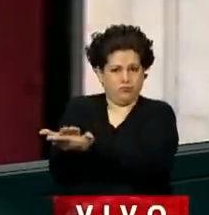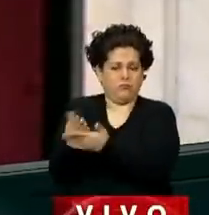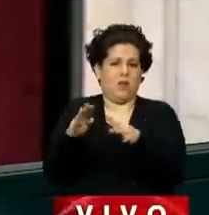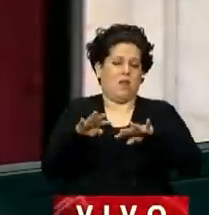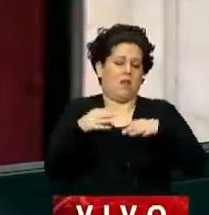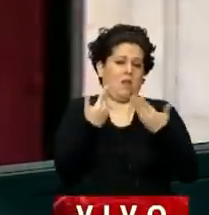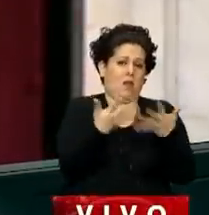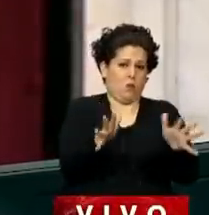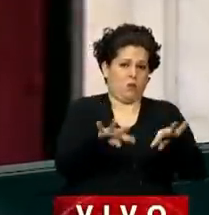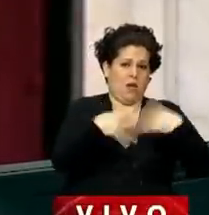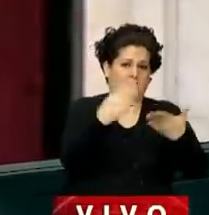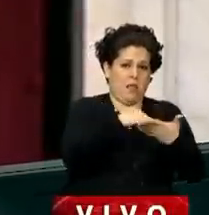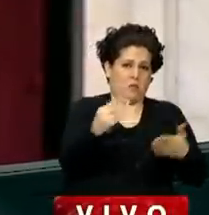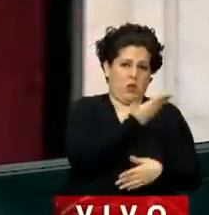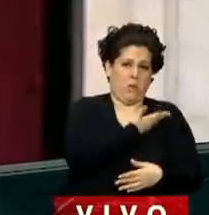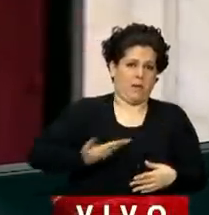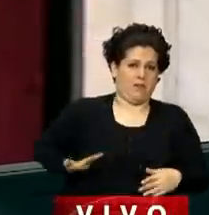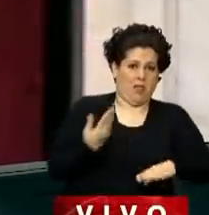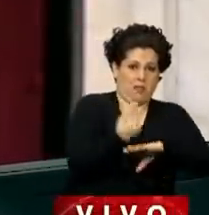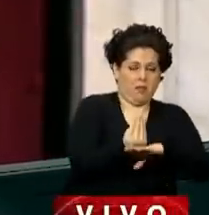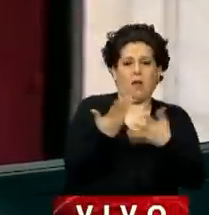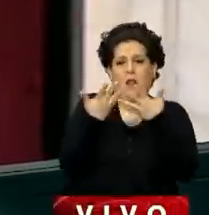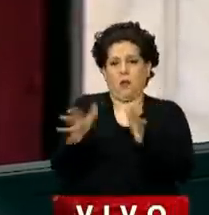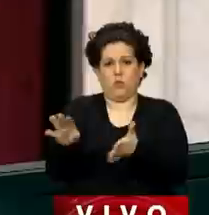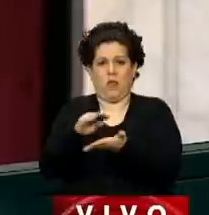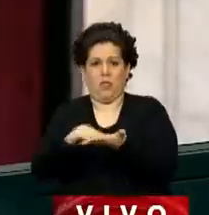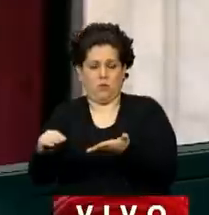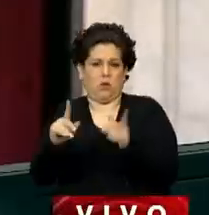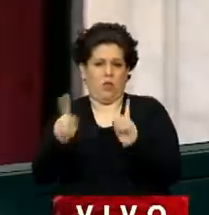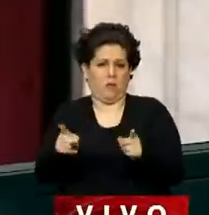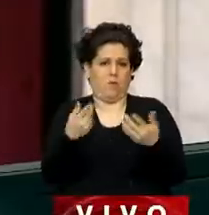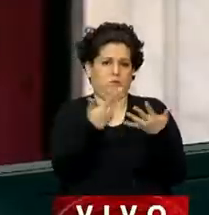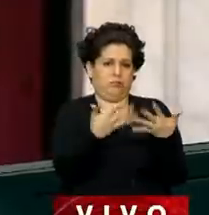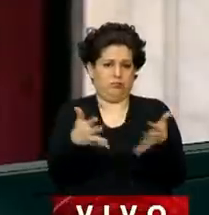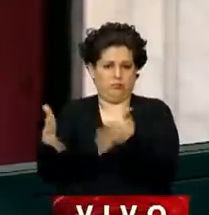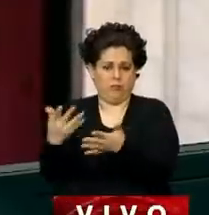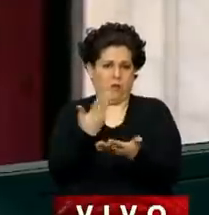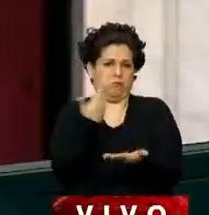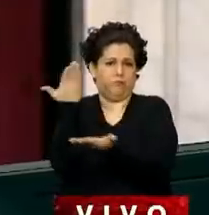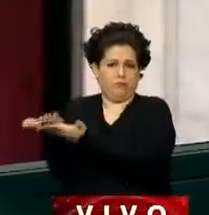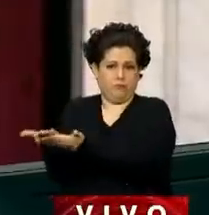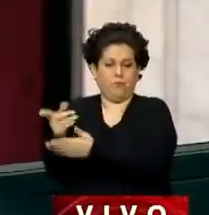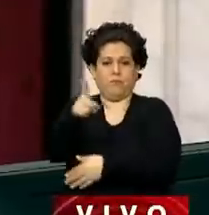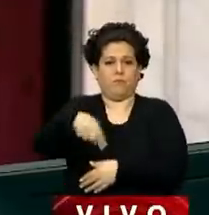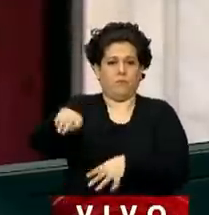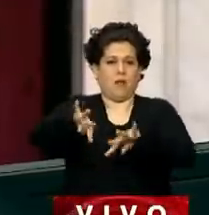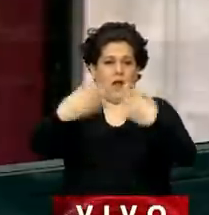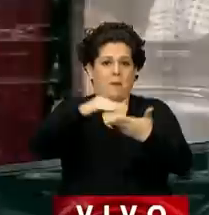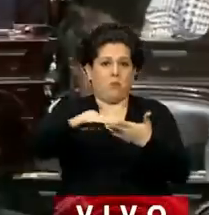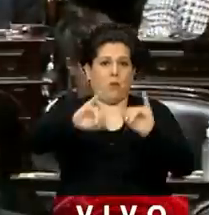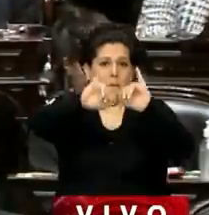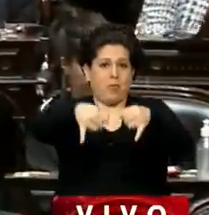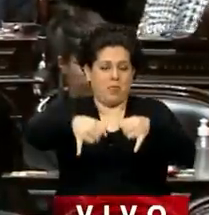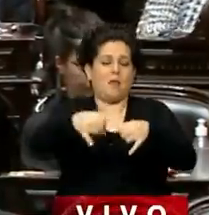cuerpo y a la banca de diputado. A partir de la aceptación de esta honorable Cámara, se va a votar